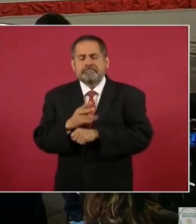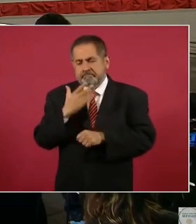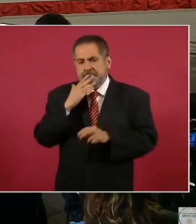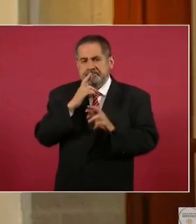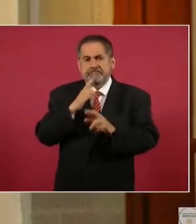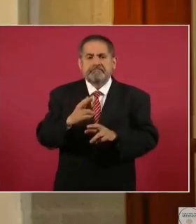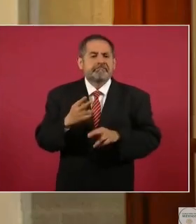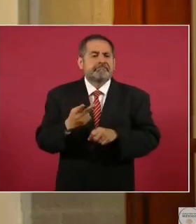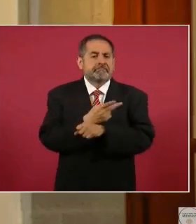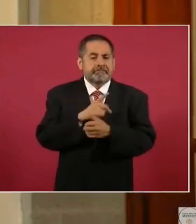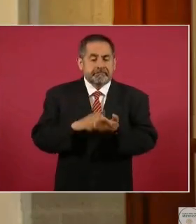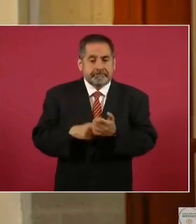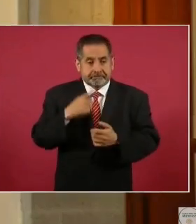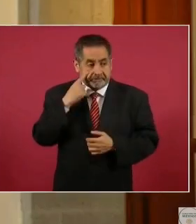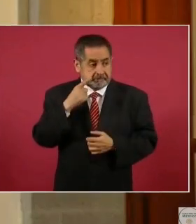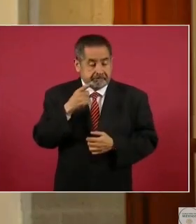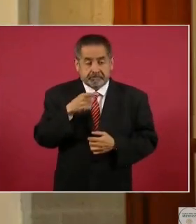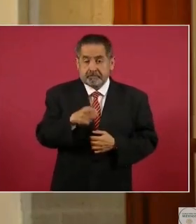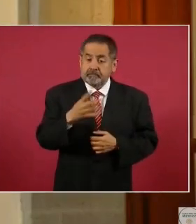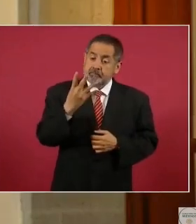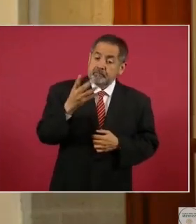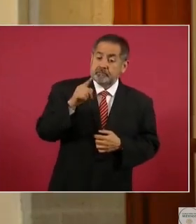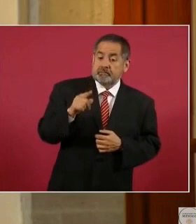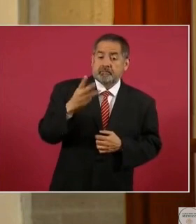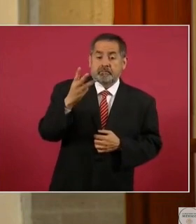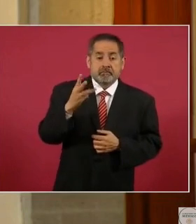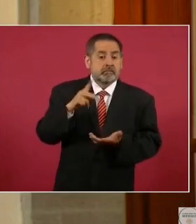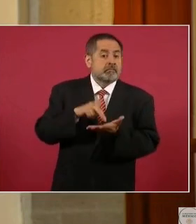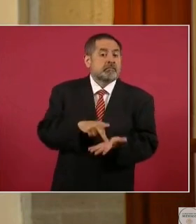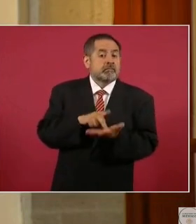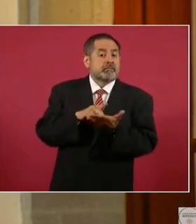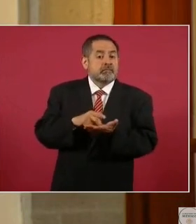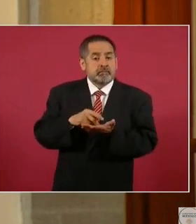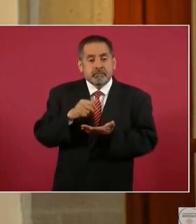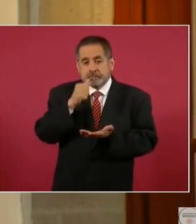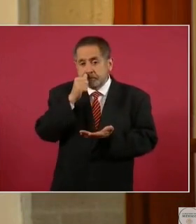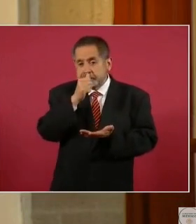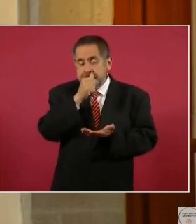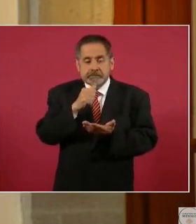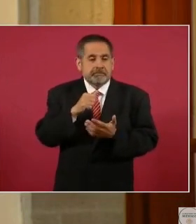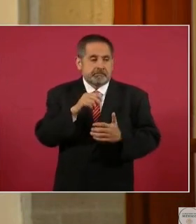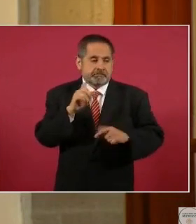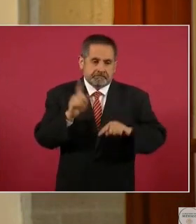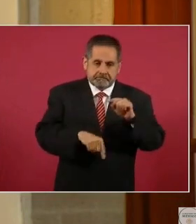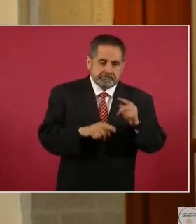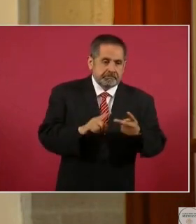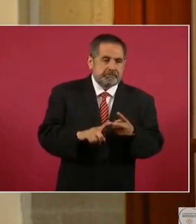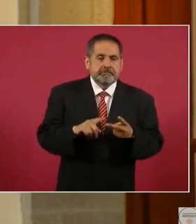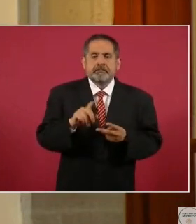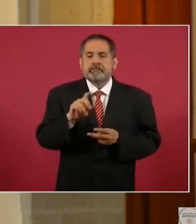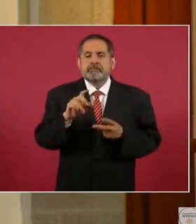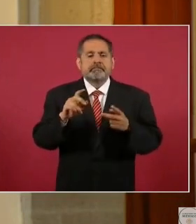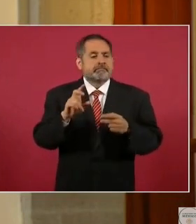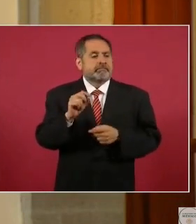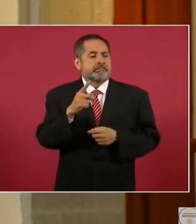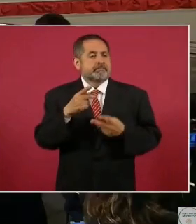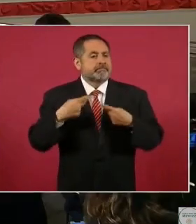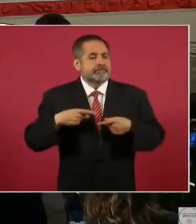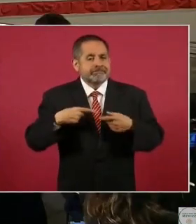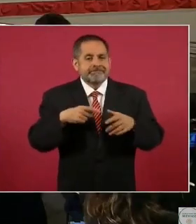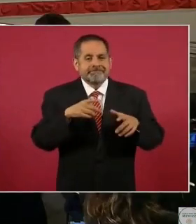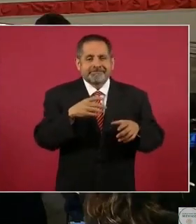las aduanas importantes 4.3 kilogramos de cocaína 66 detenidos 21 armas cargadores